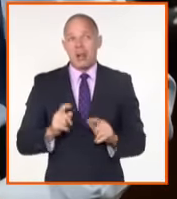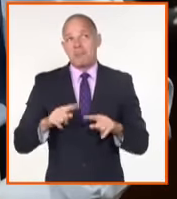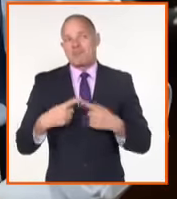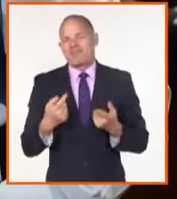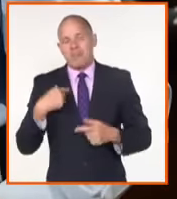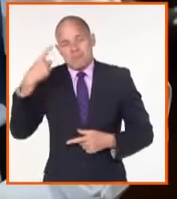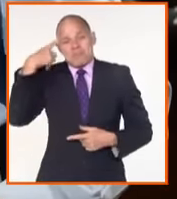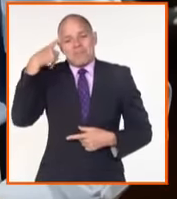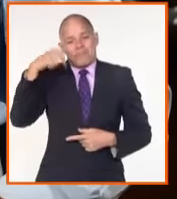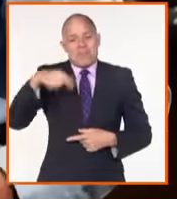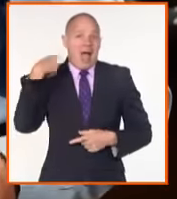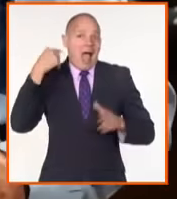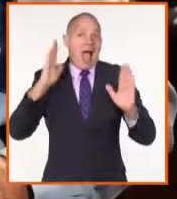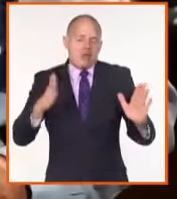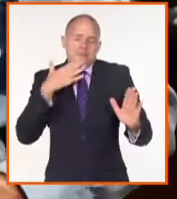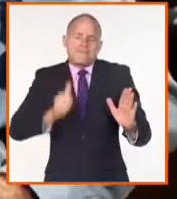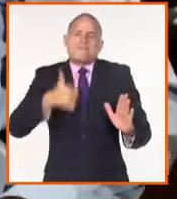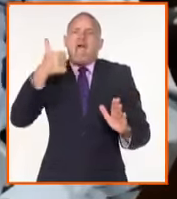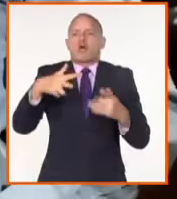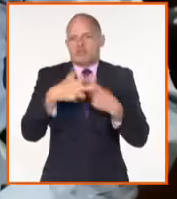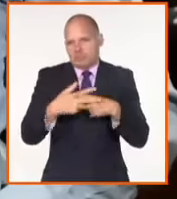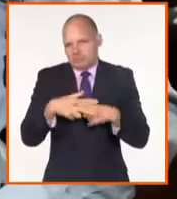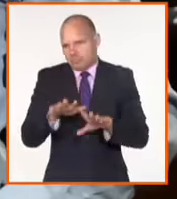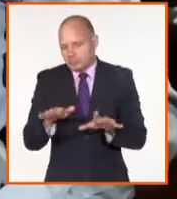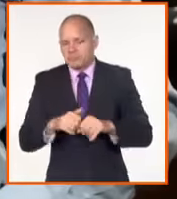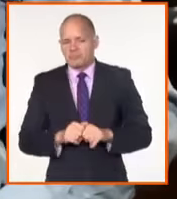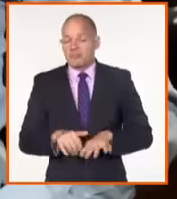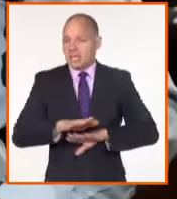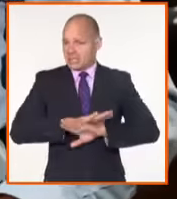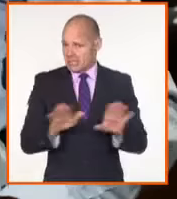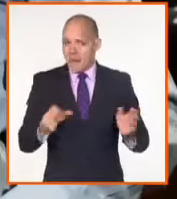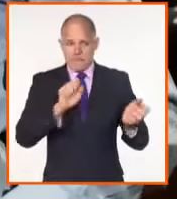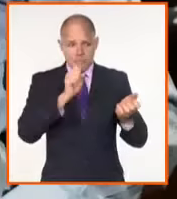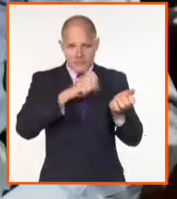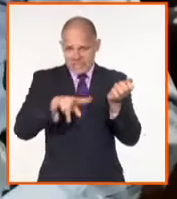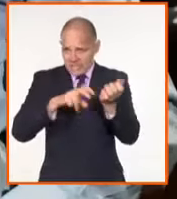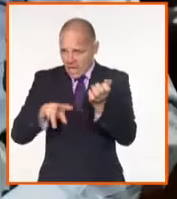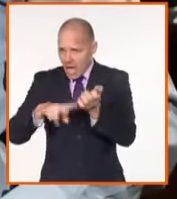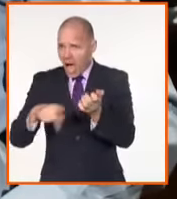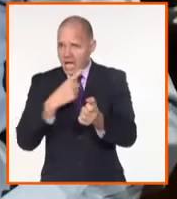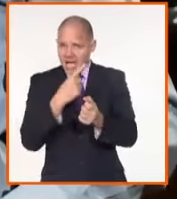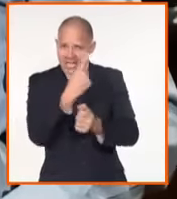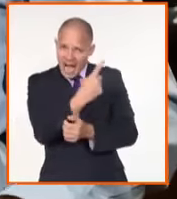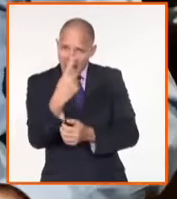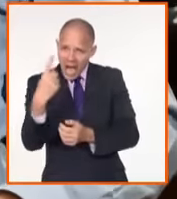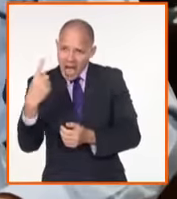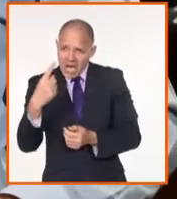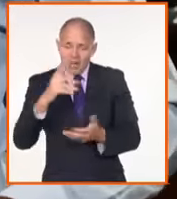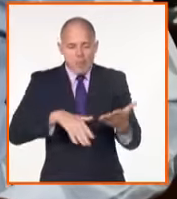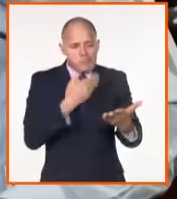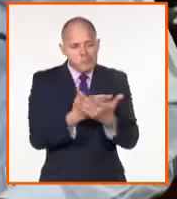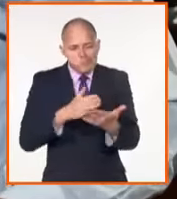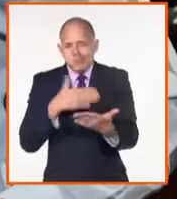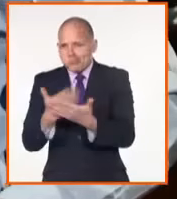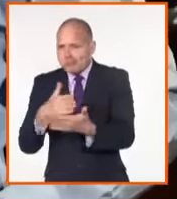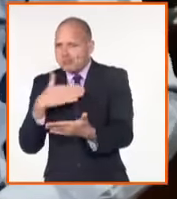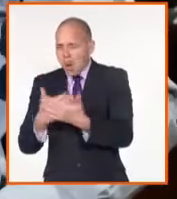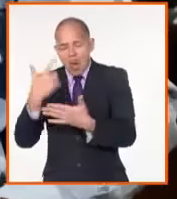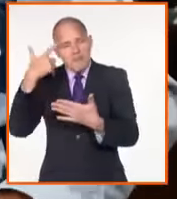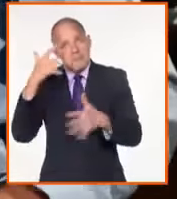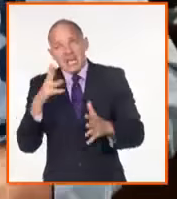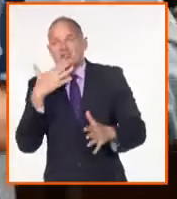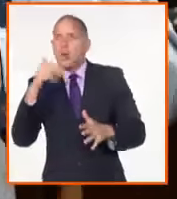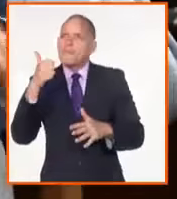sus estrategias para el desarrollo en este año. Después, a mediados de abril, hicimos un recorrido para chequear ya cómo se